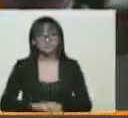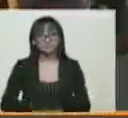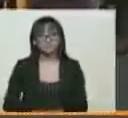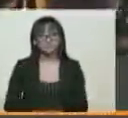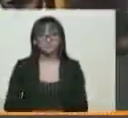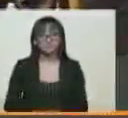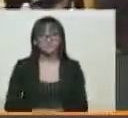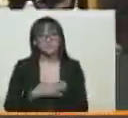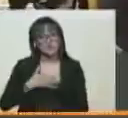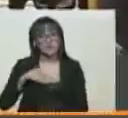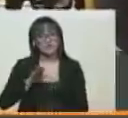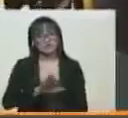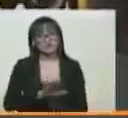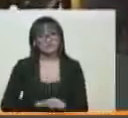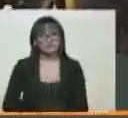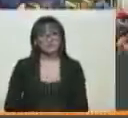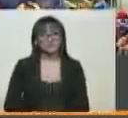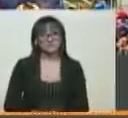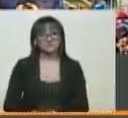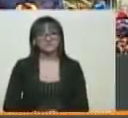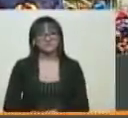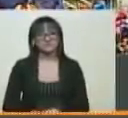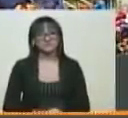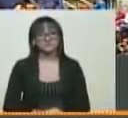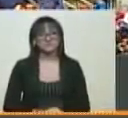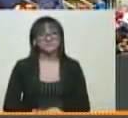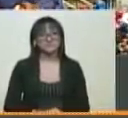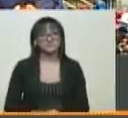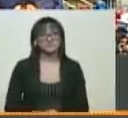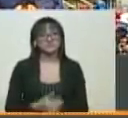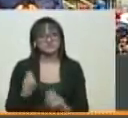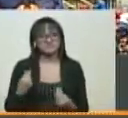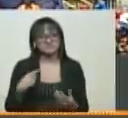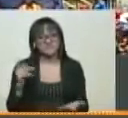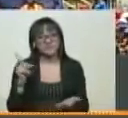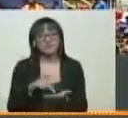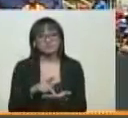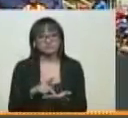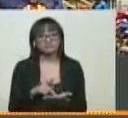Eso es lo que quiero. Para eso vine a este calor.